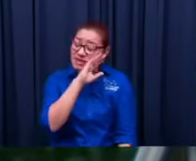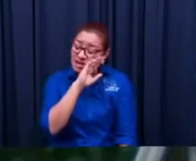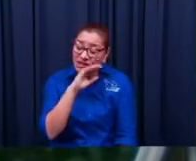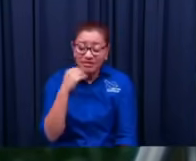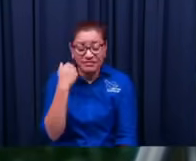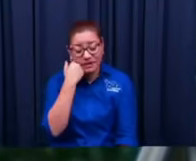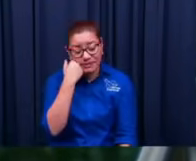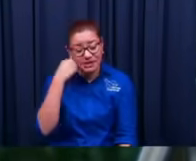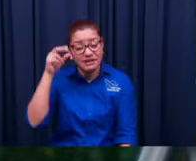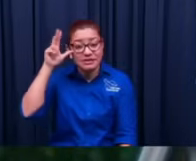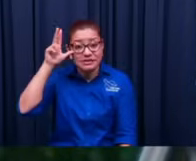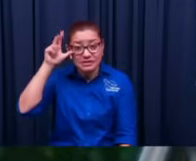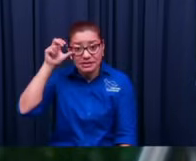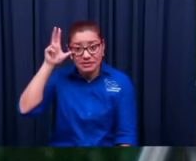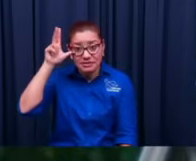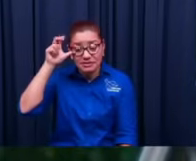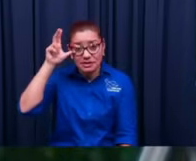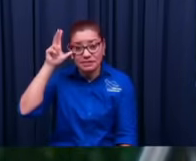sexual?